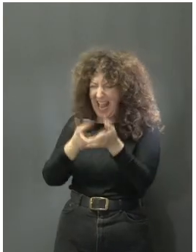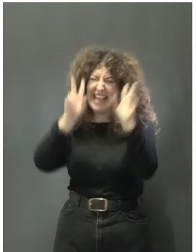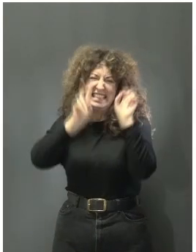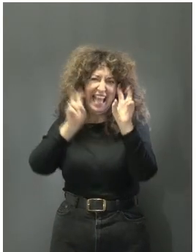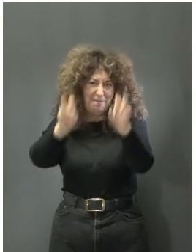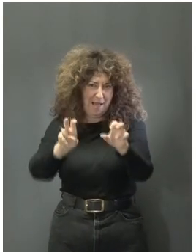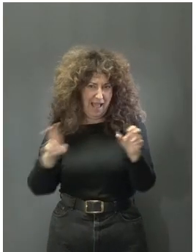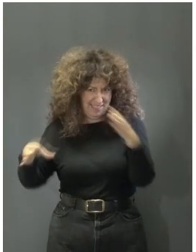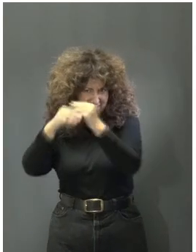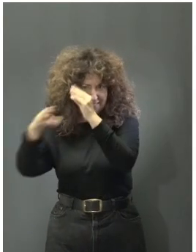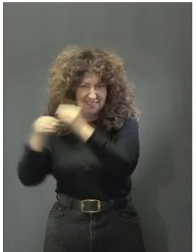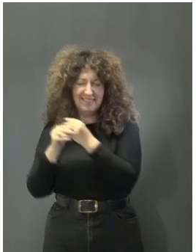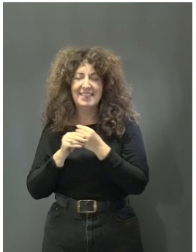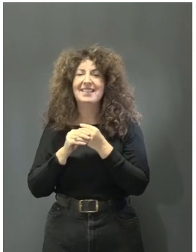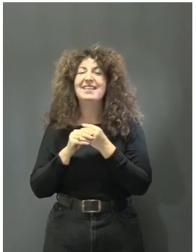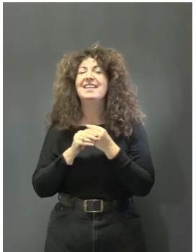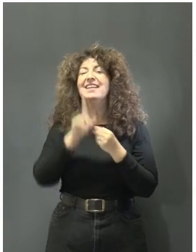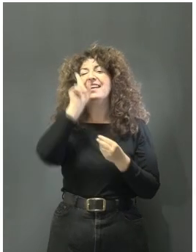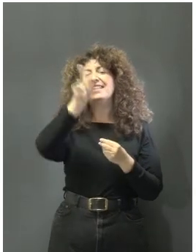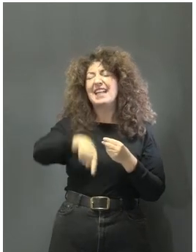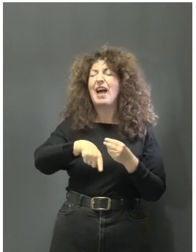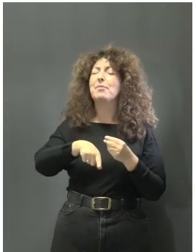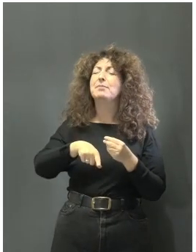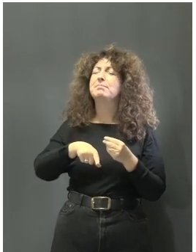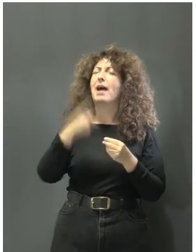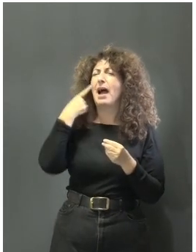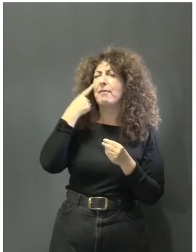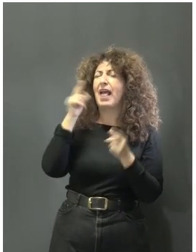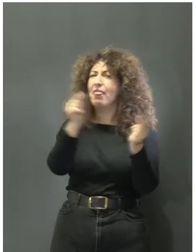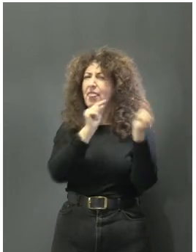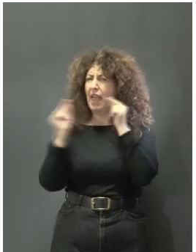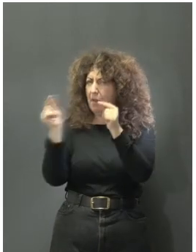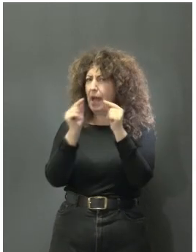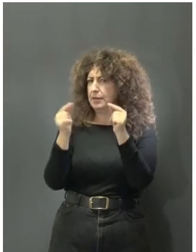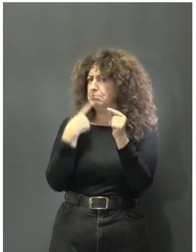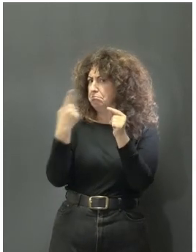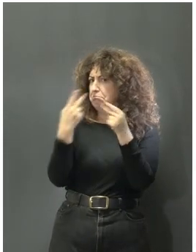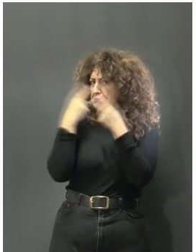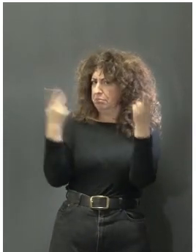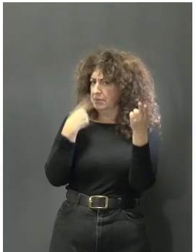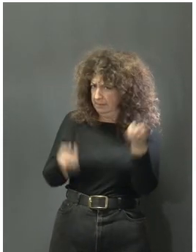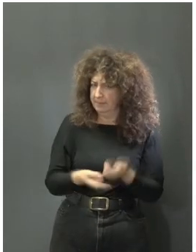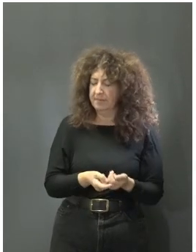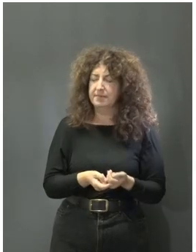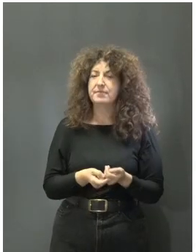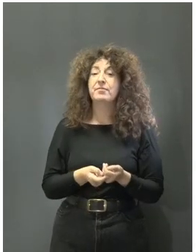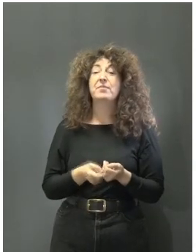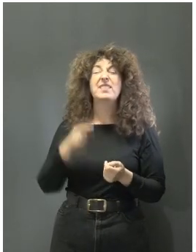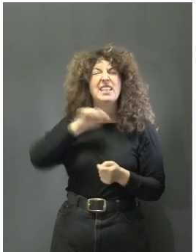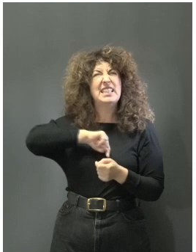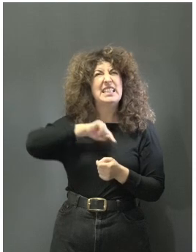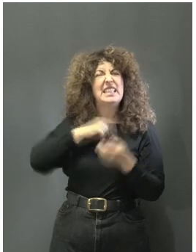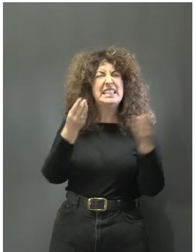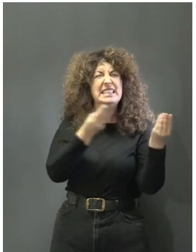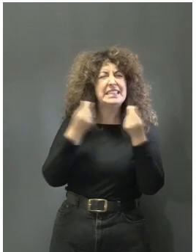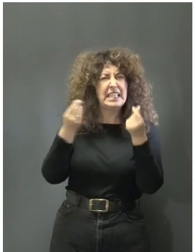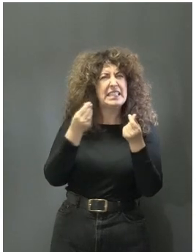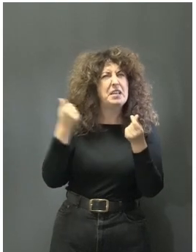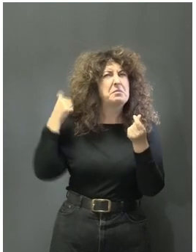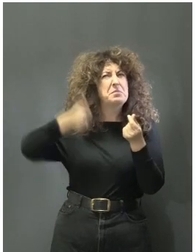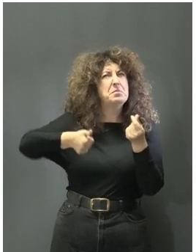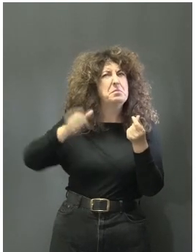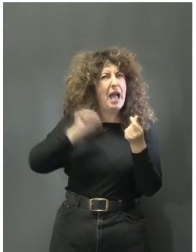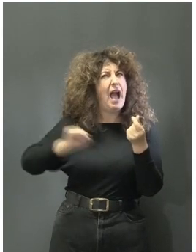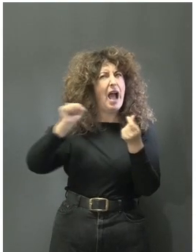temas y a entrar en el debate de poder hablarlos. La sensación es que durante mucho tiempo se ha